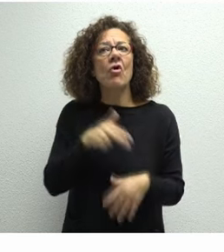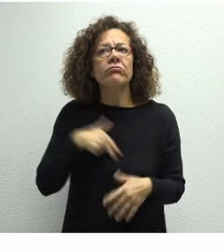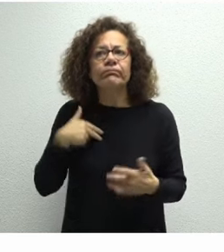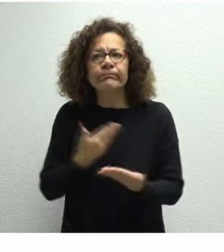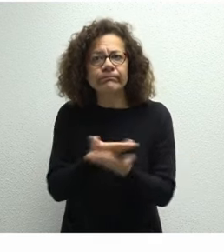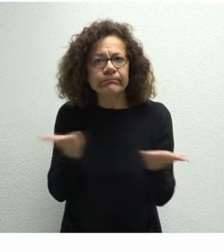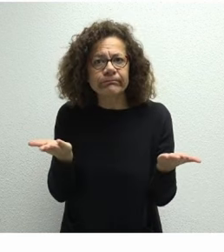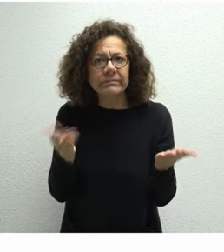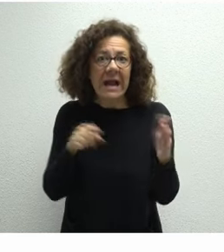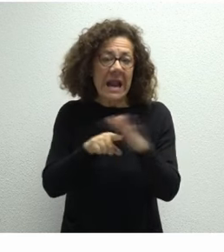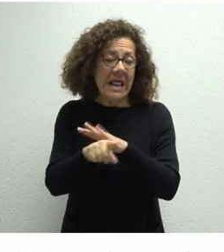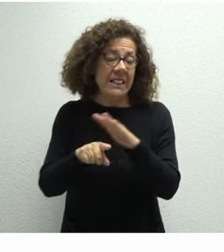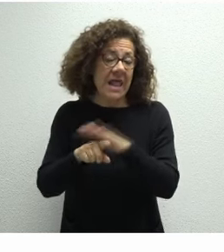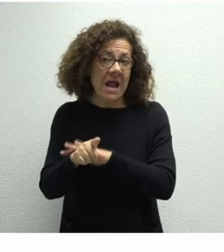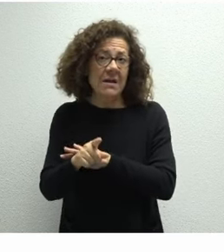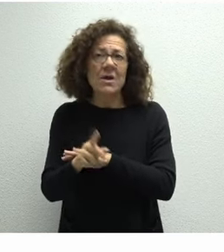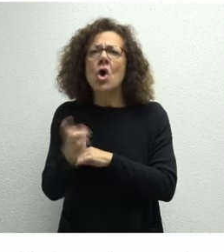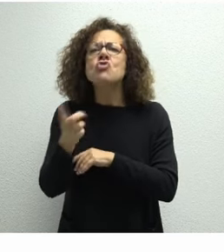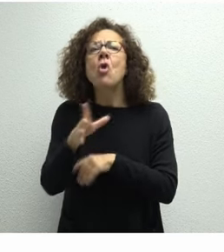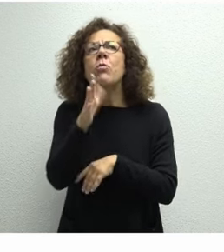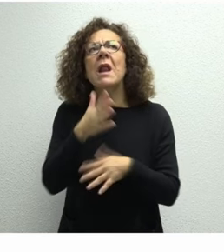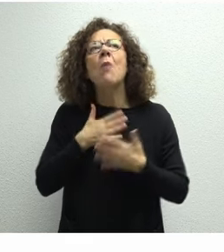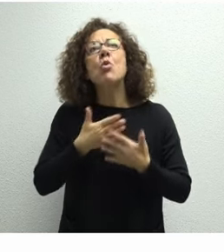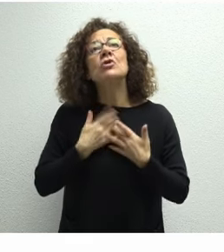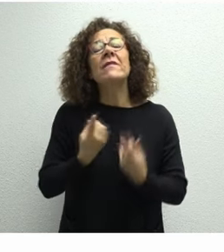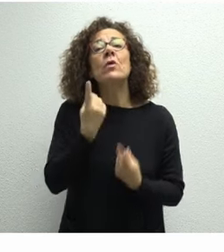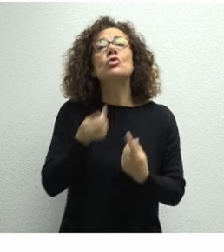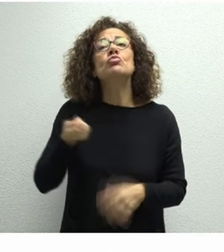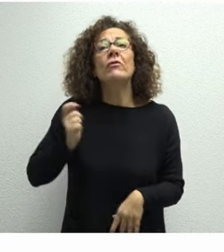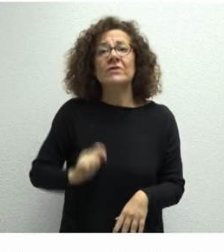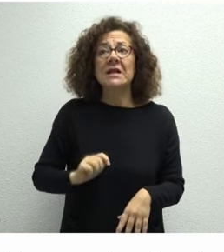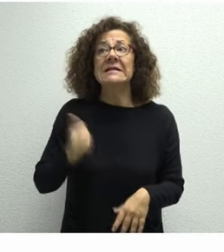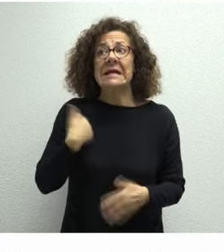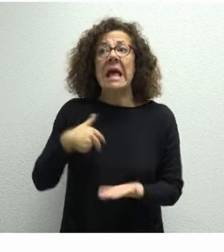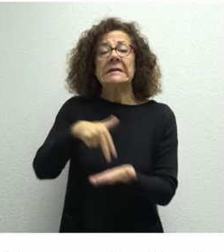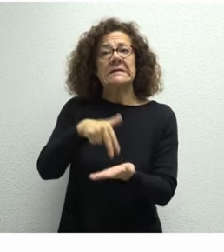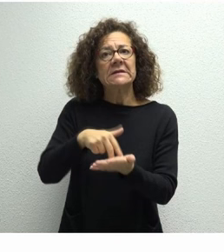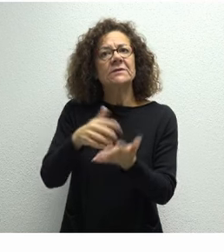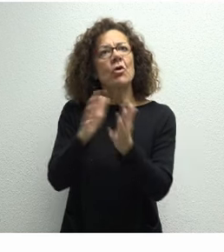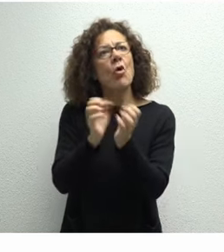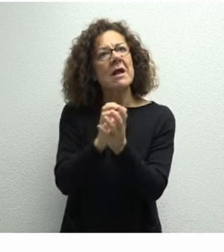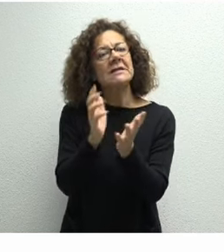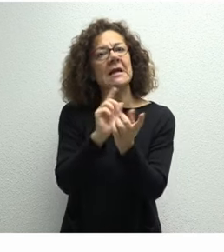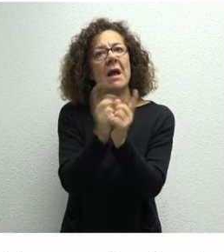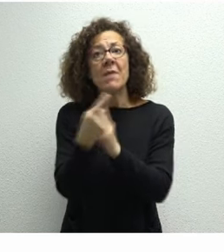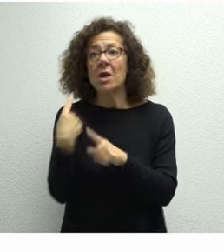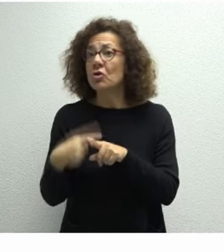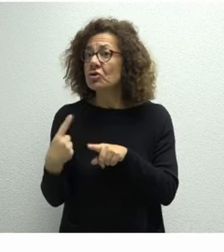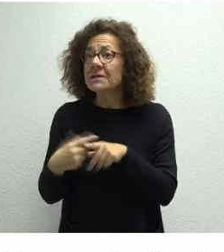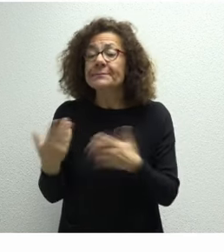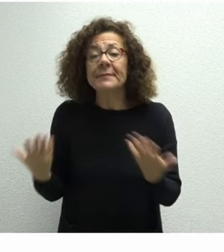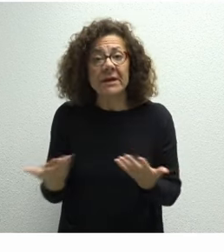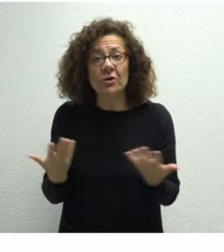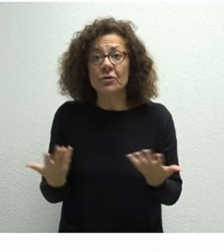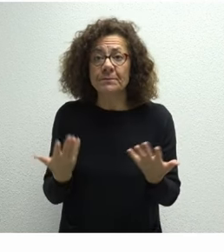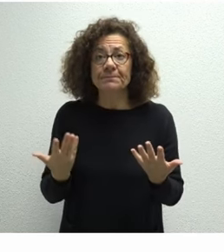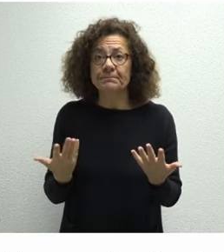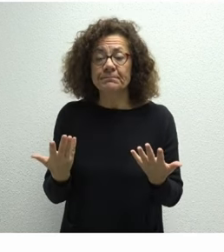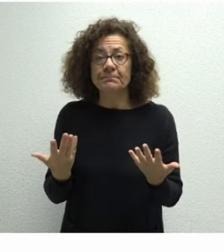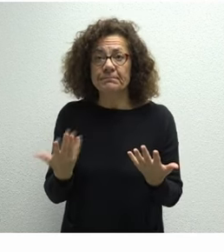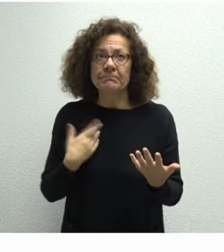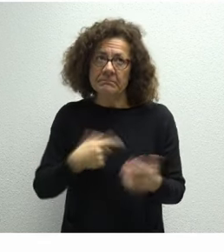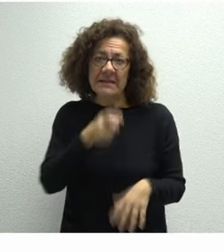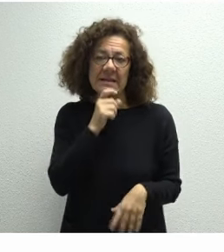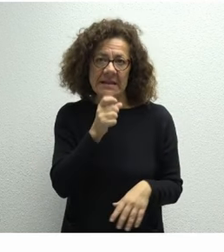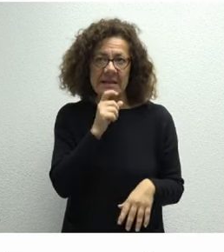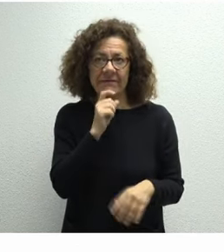muchas cosas más que a la voluntad de algunos profesionales que están ahí con ganas de cambiar cosas pero que lo tenemos